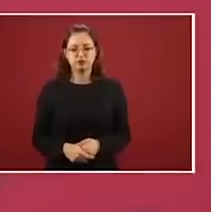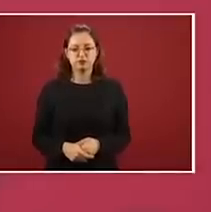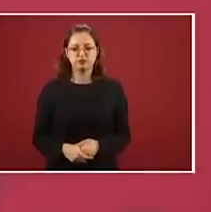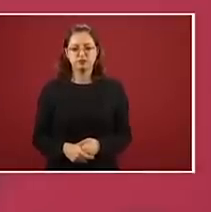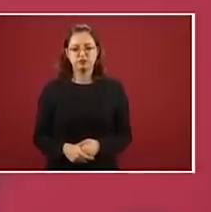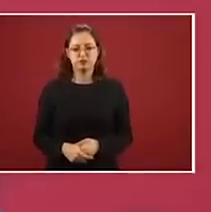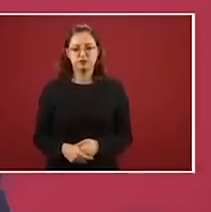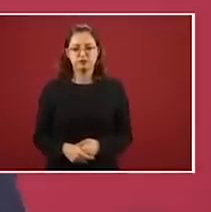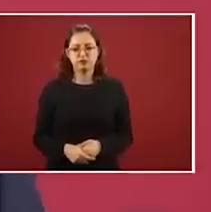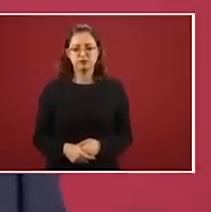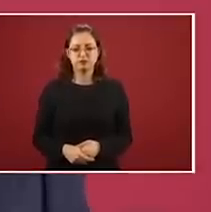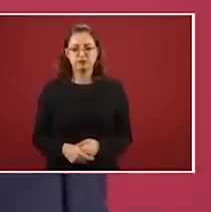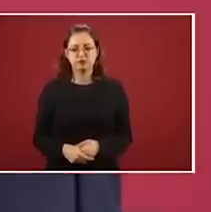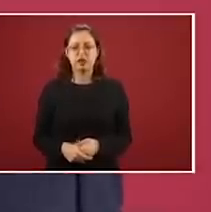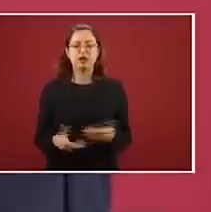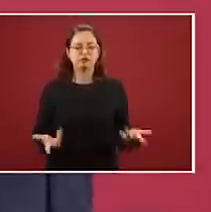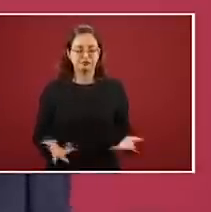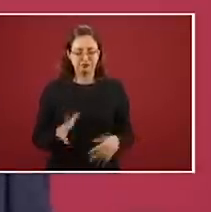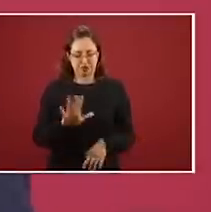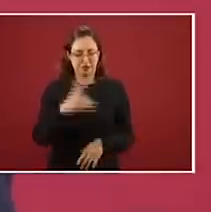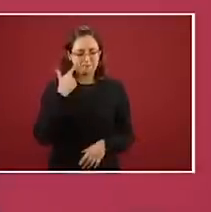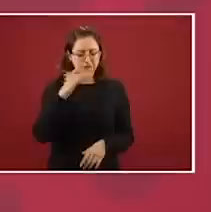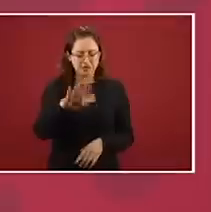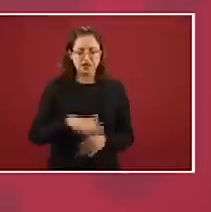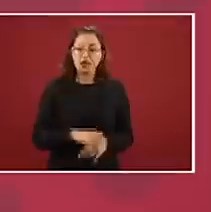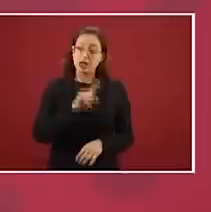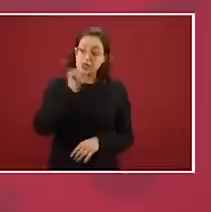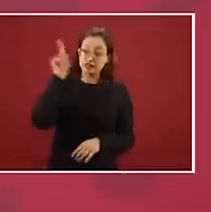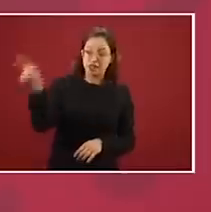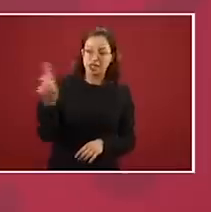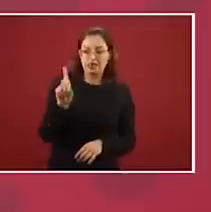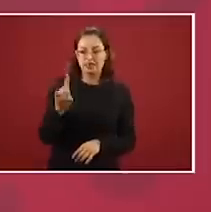los populistas de Dinamarca